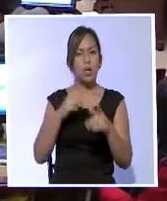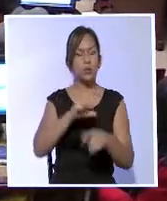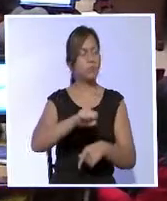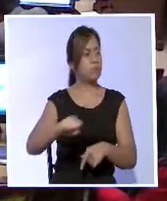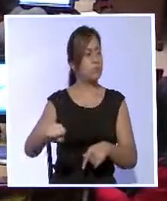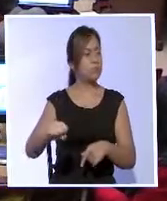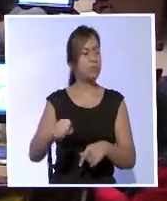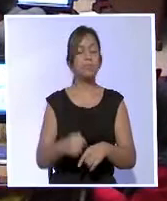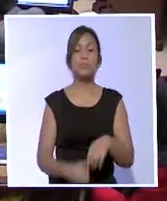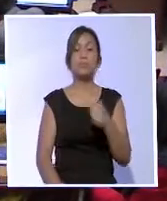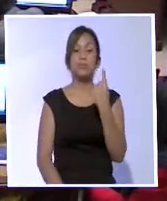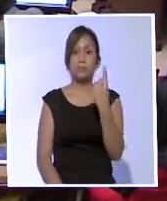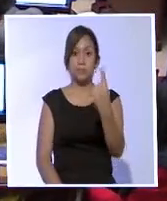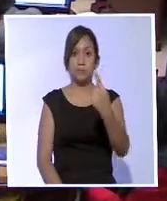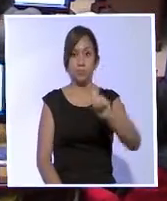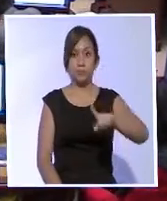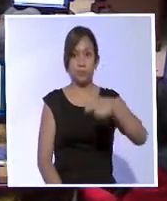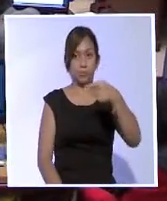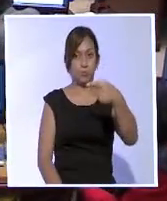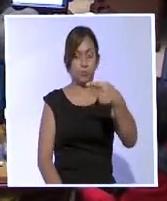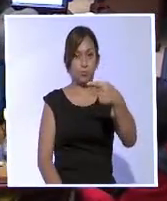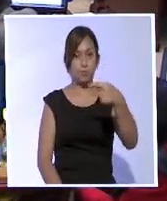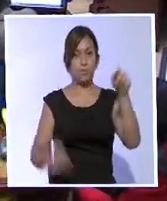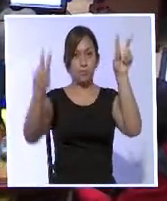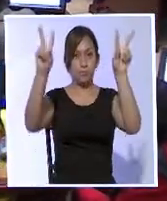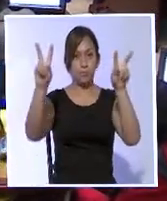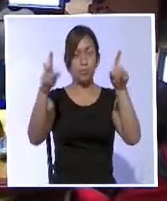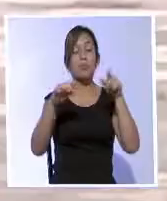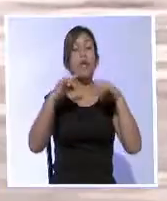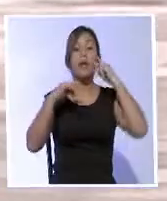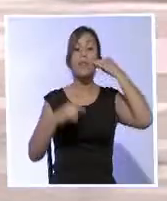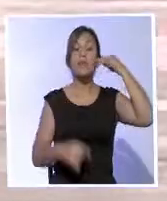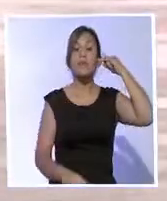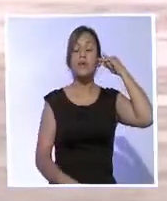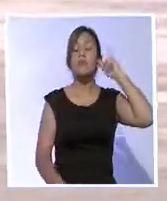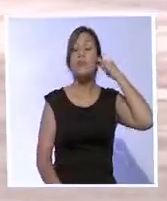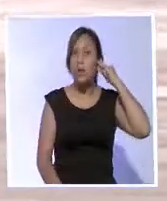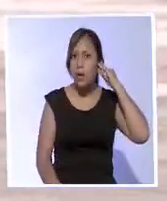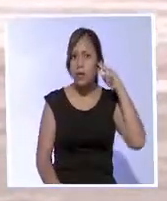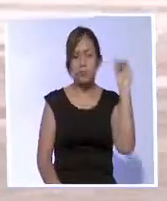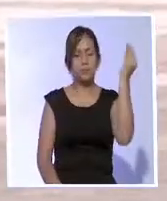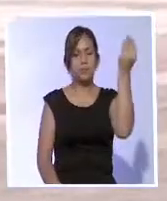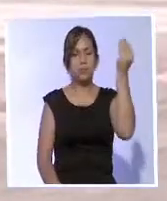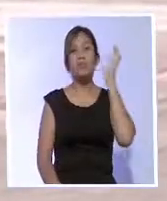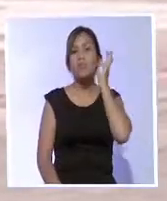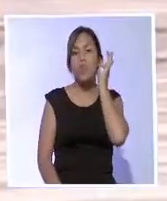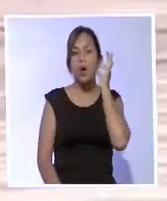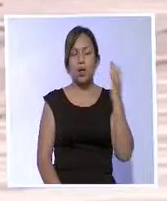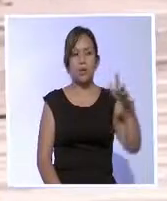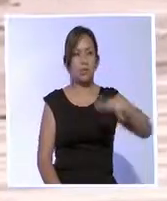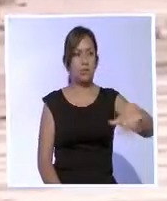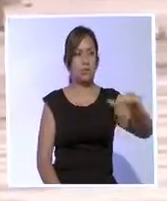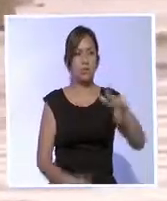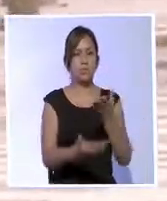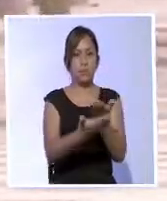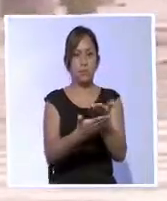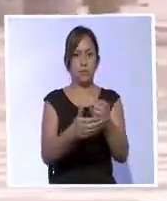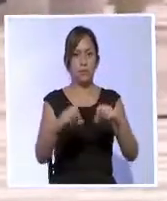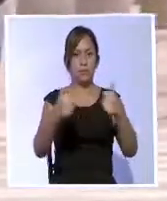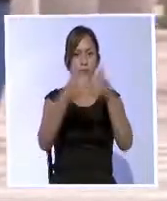una resolución que rechaza todo tipo de violencia en contra de niñas adolescentes y mujeres del ecuador de iniciativa del asambleísta